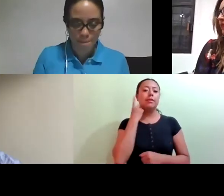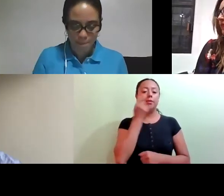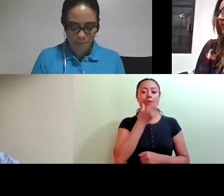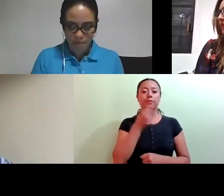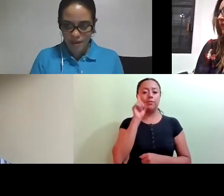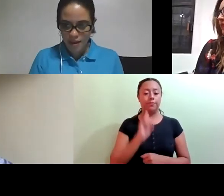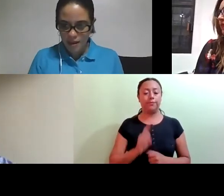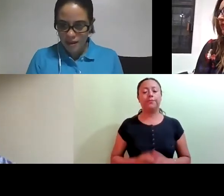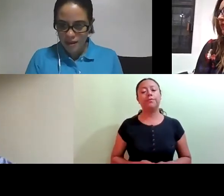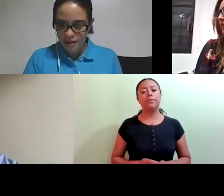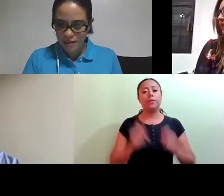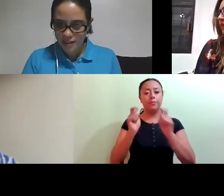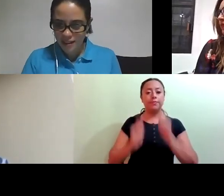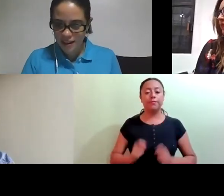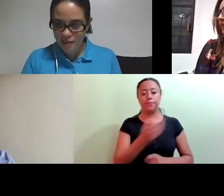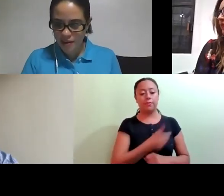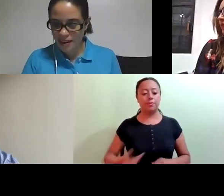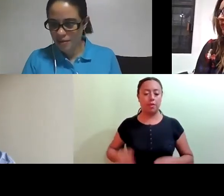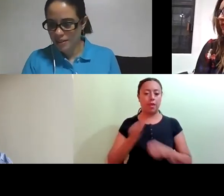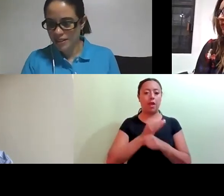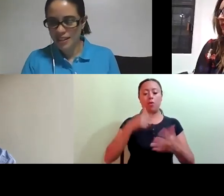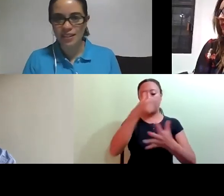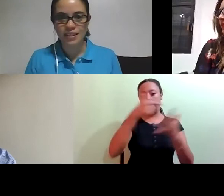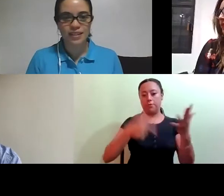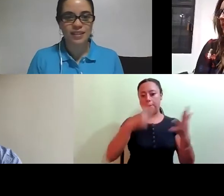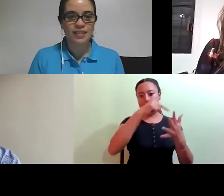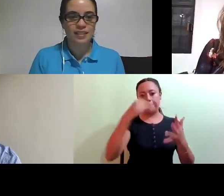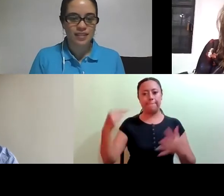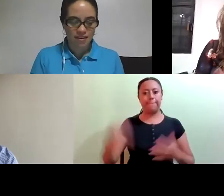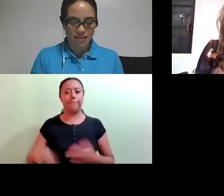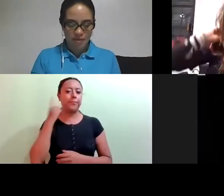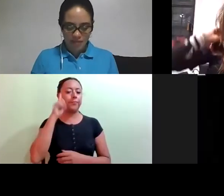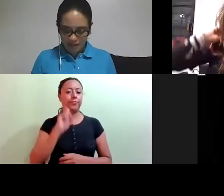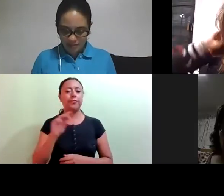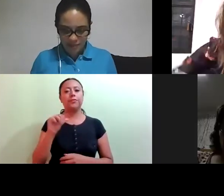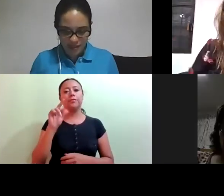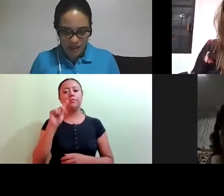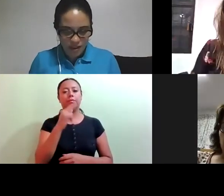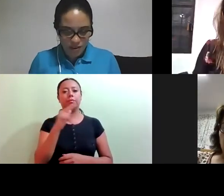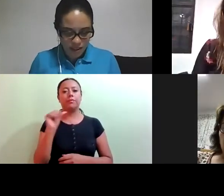instrucciones de la presidenta, procederá a pasar lista de asistencia. Diputada Marta Soledad Ávila Ventura.